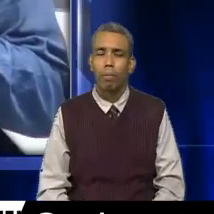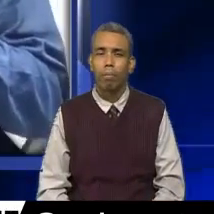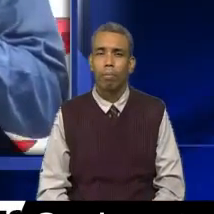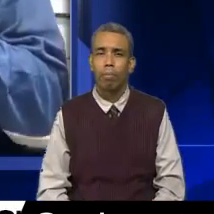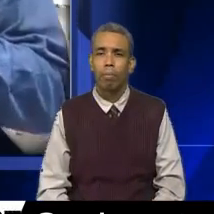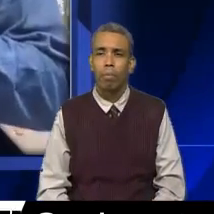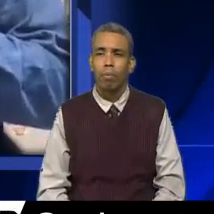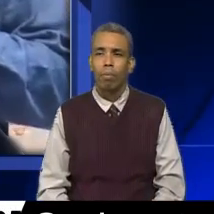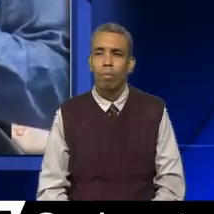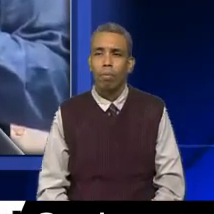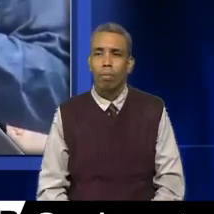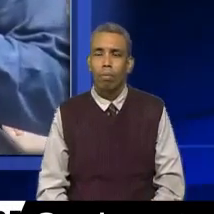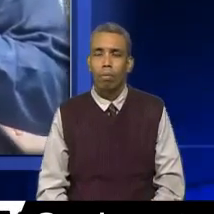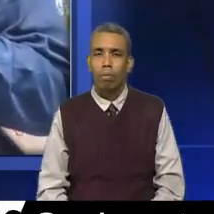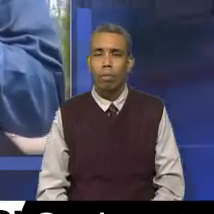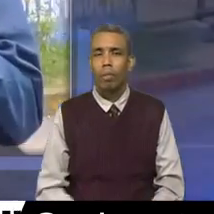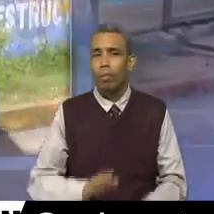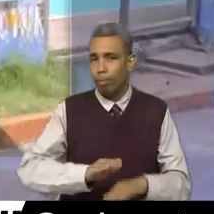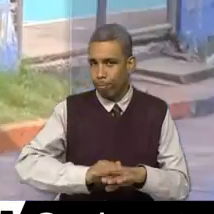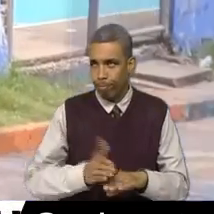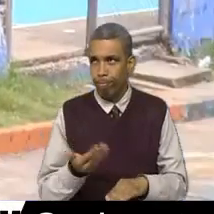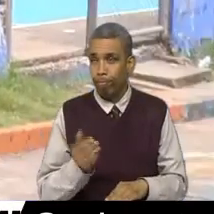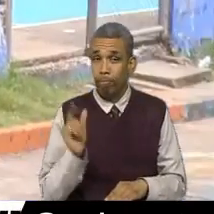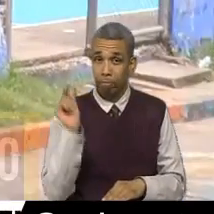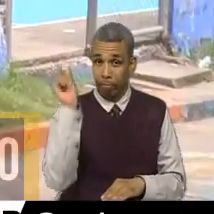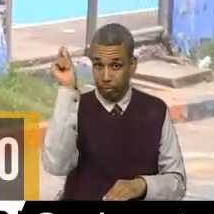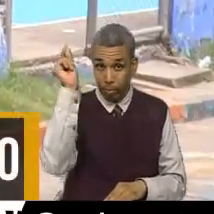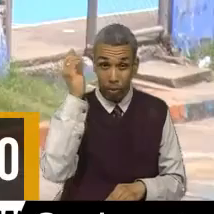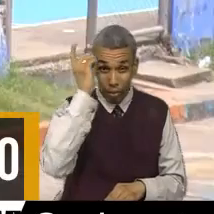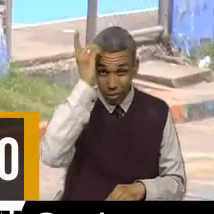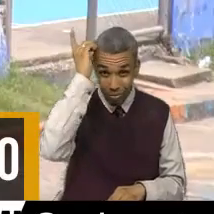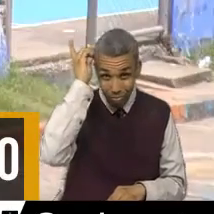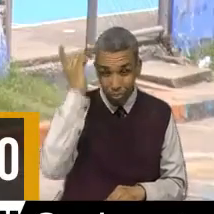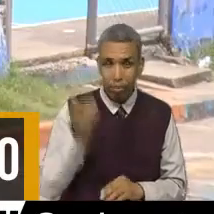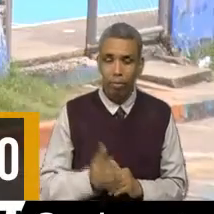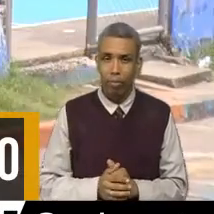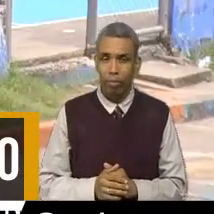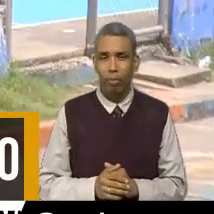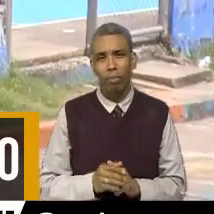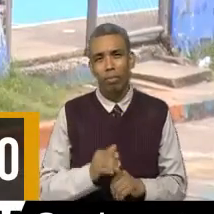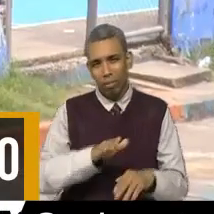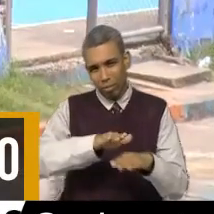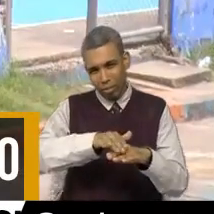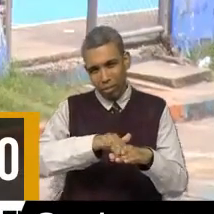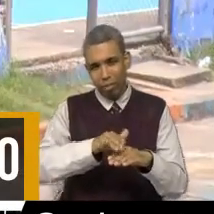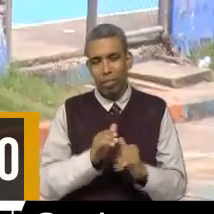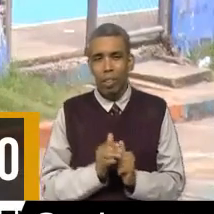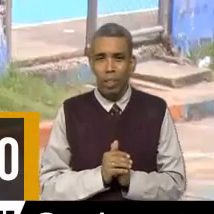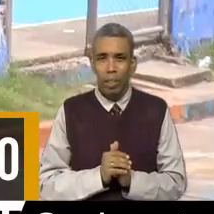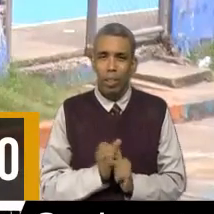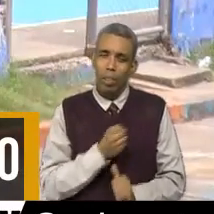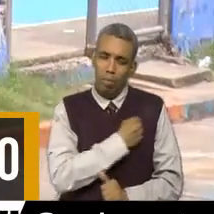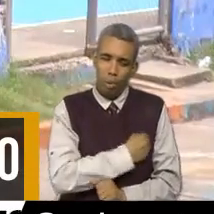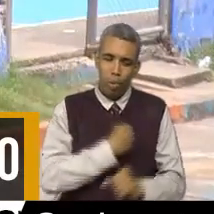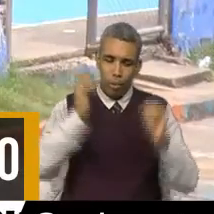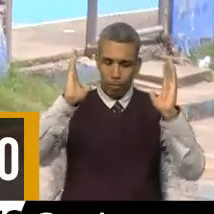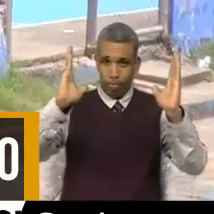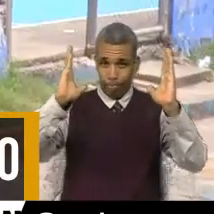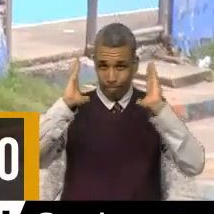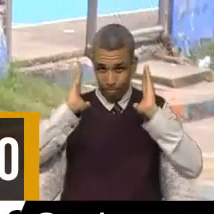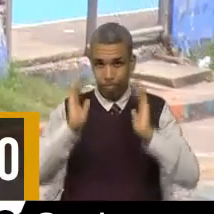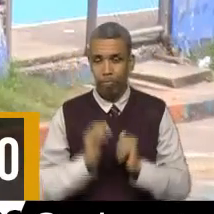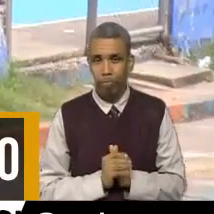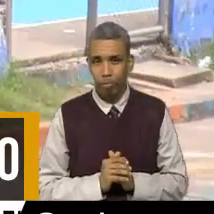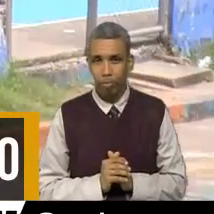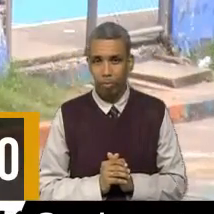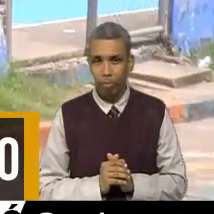estamos haciendo a la dirección de Inderva, al mismo alcalde y a todos los entes competentes es que nos presten atención, infraestructura,